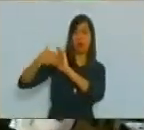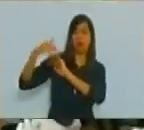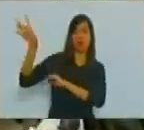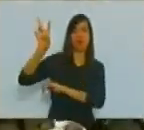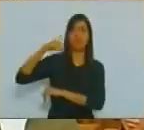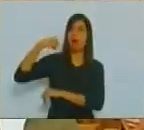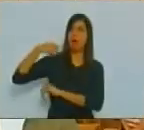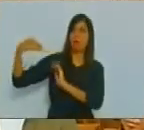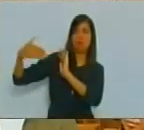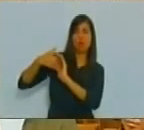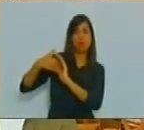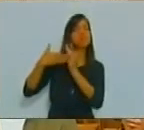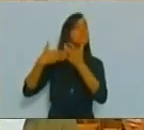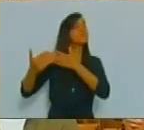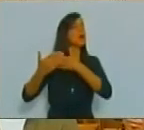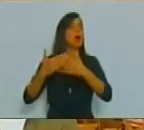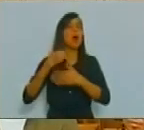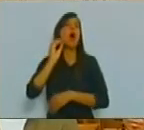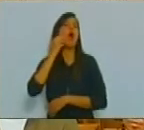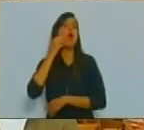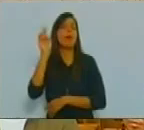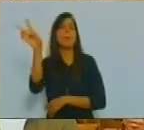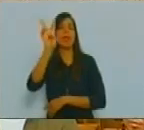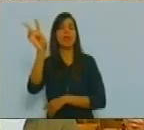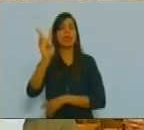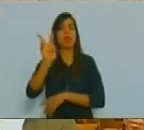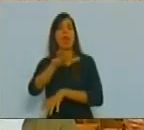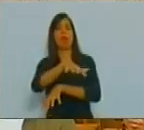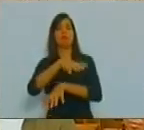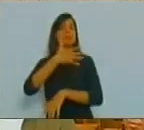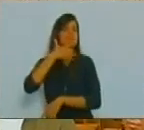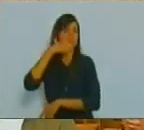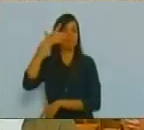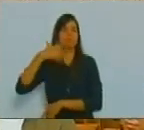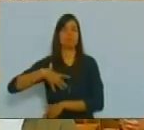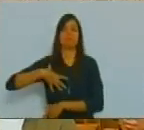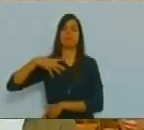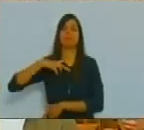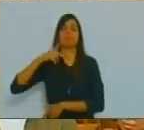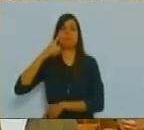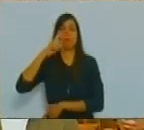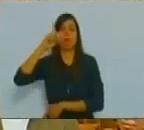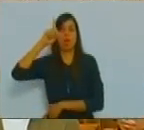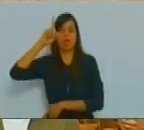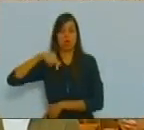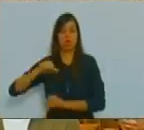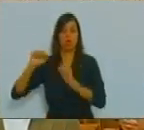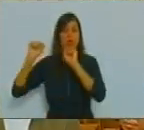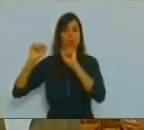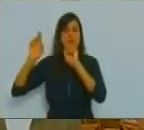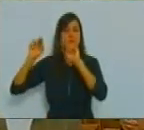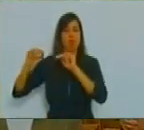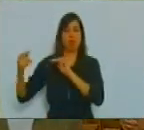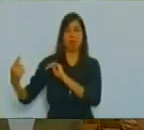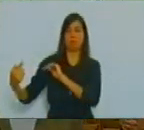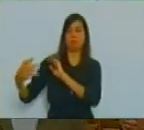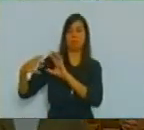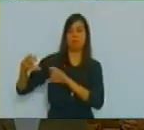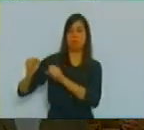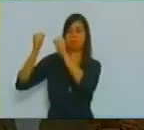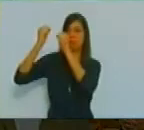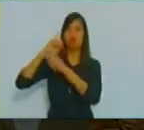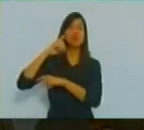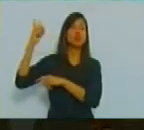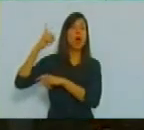que esta juventud venezolana en nombre de robert serra jamás jamás se dejará arrebatar los